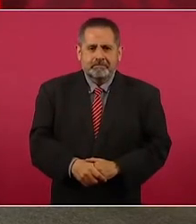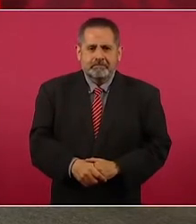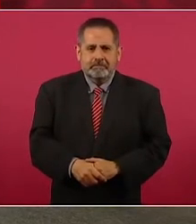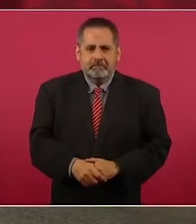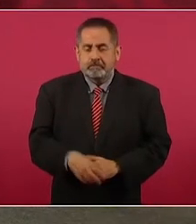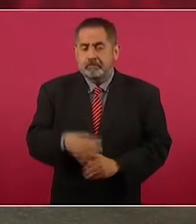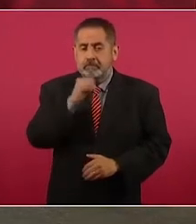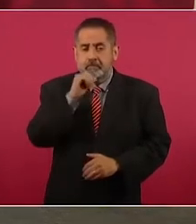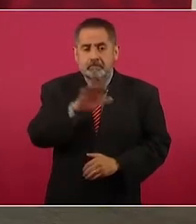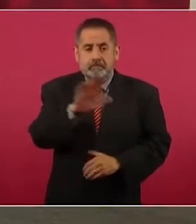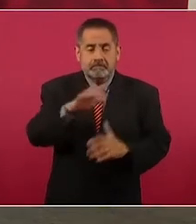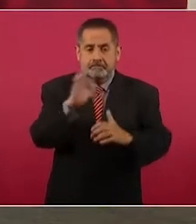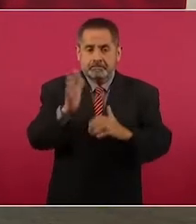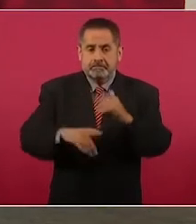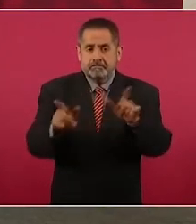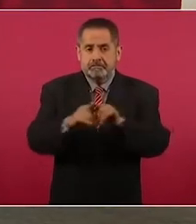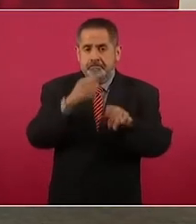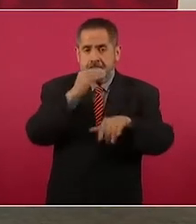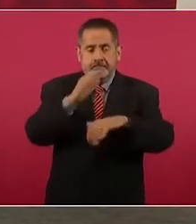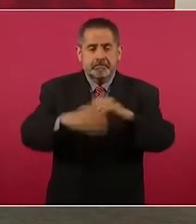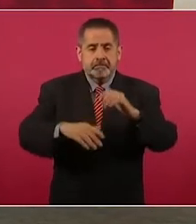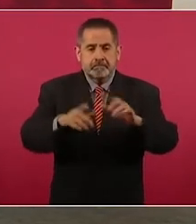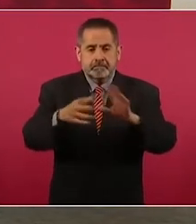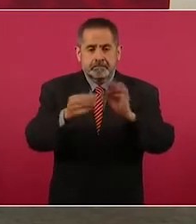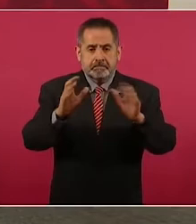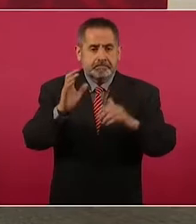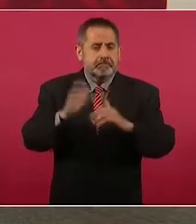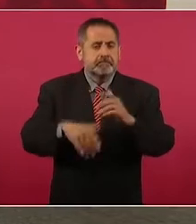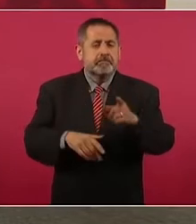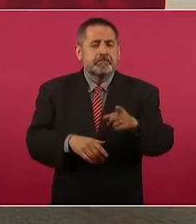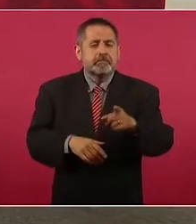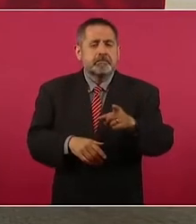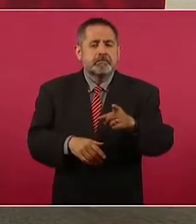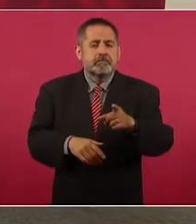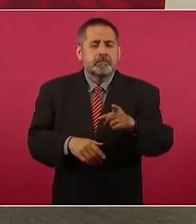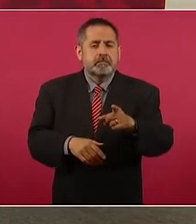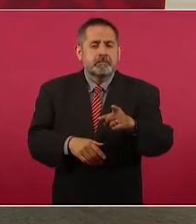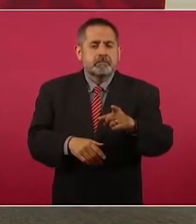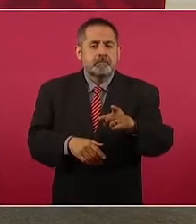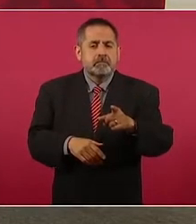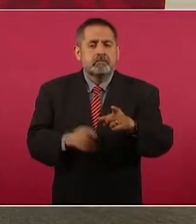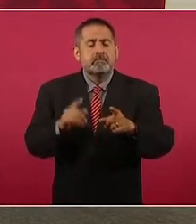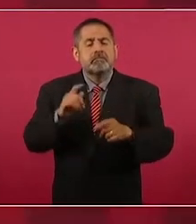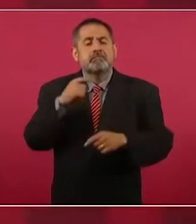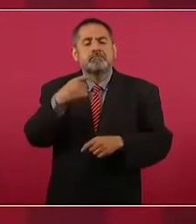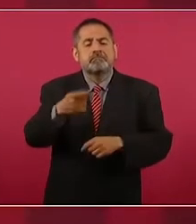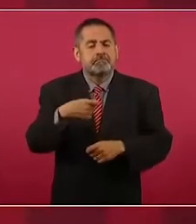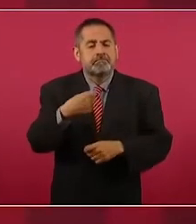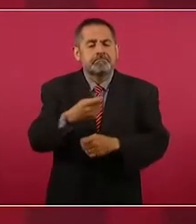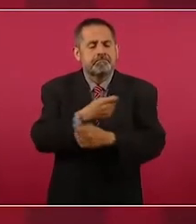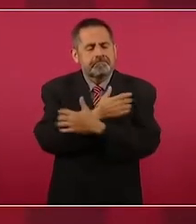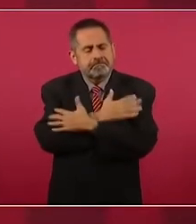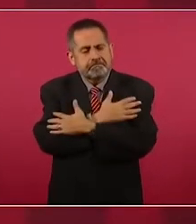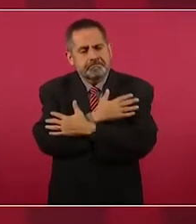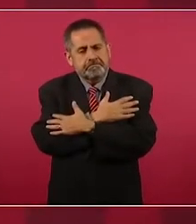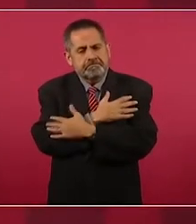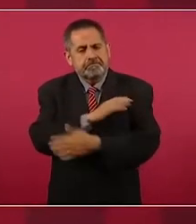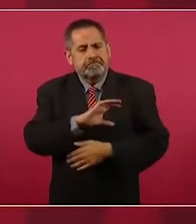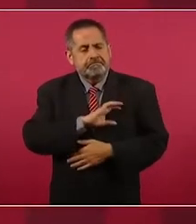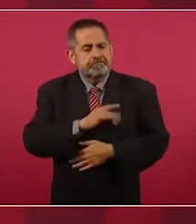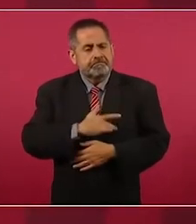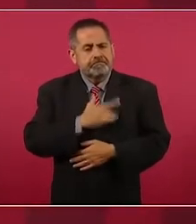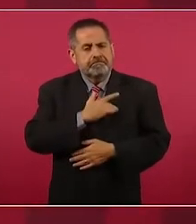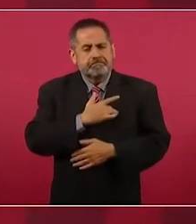Nada más termino ya, de nuevo enviándole nuestro